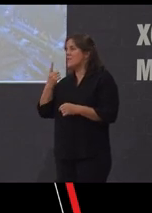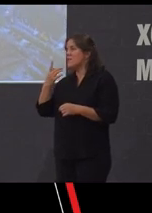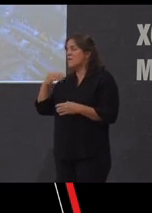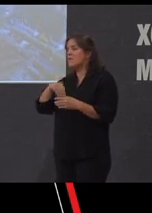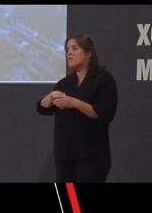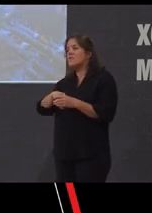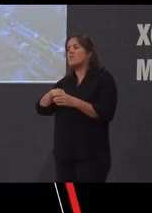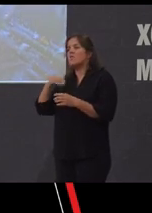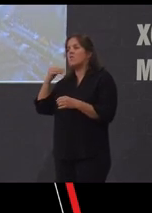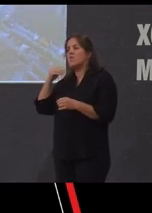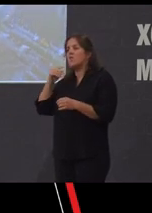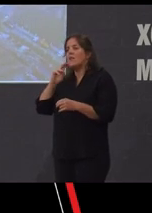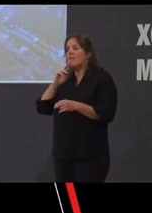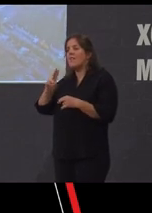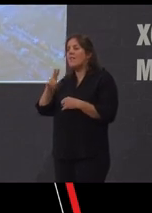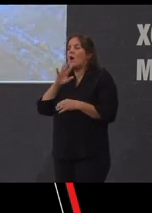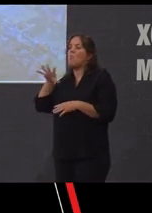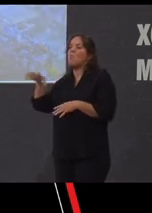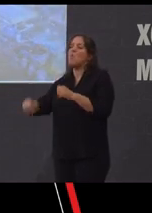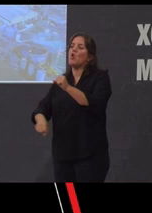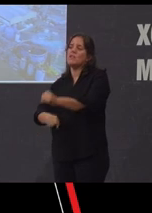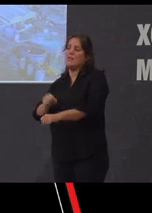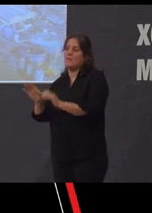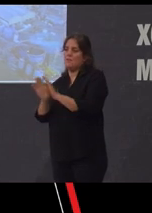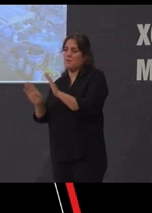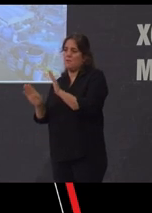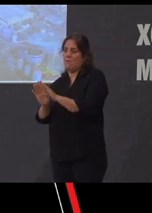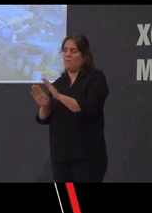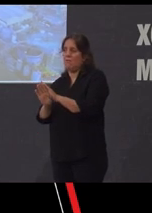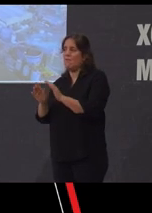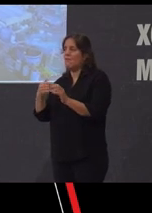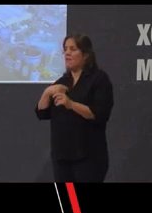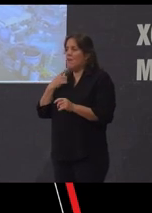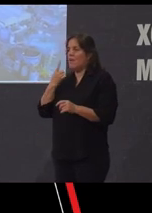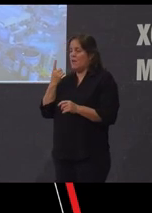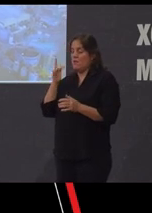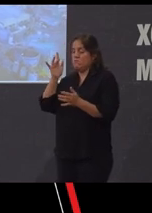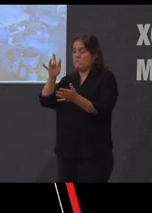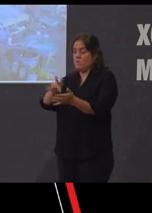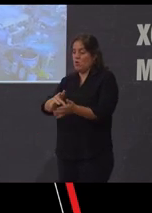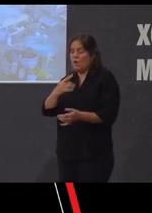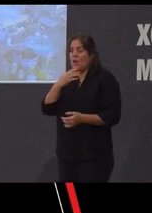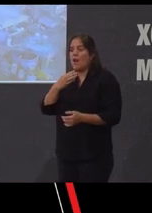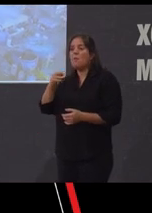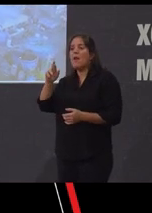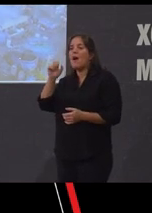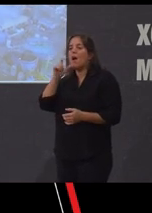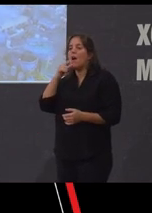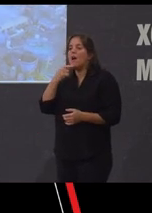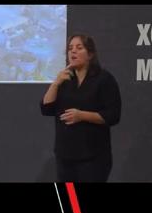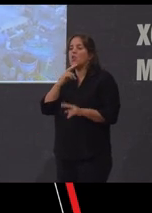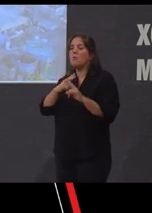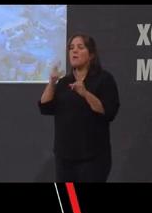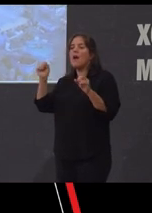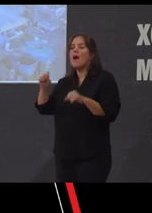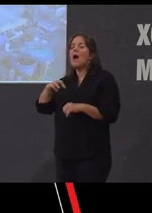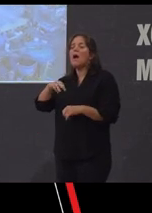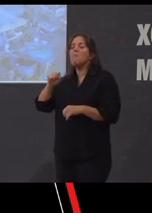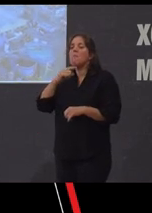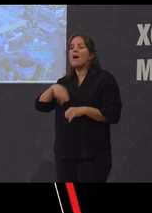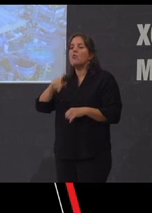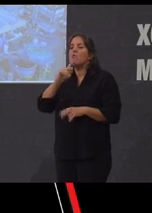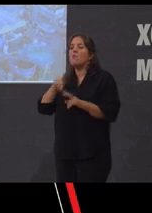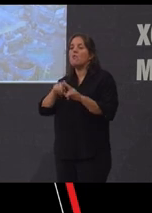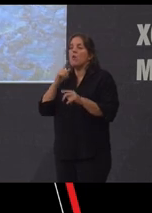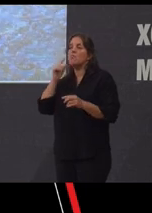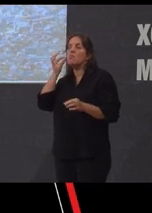empresa chamaban motines permanentes. A chegada física da draga, que tiña nome Amparo, encolorizaron todavía moito máis